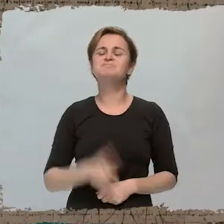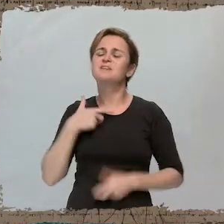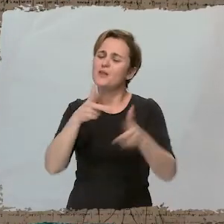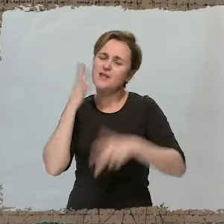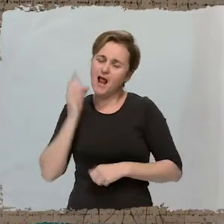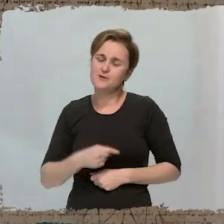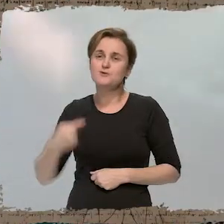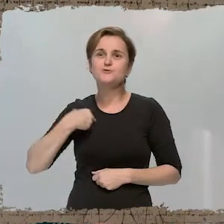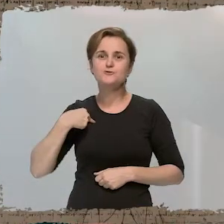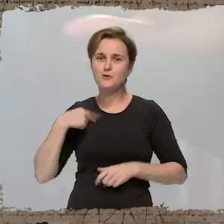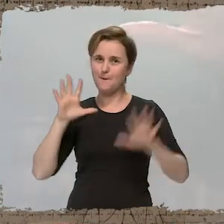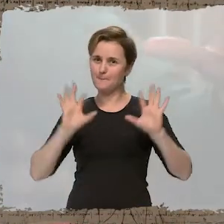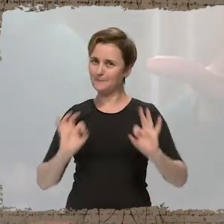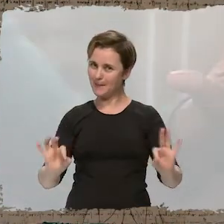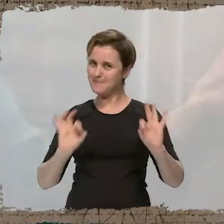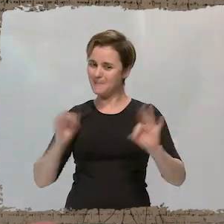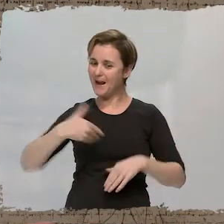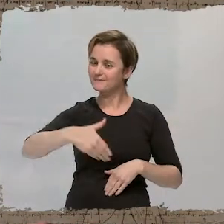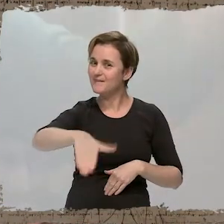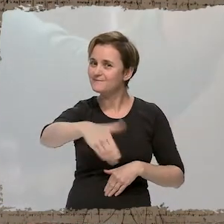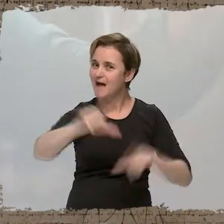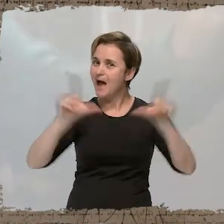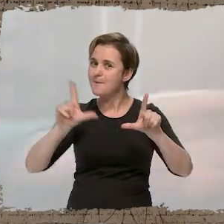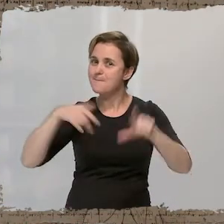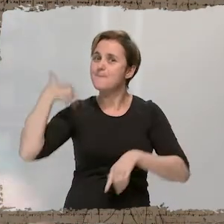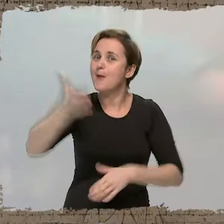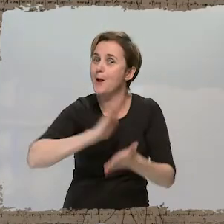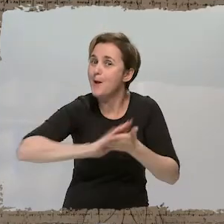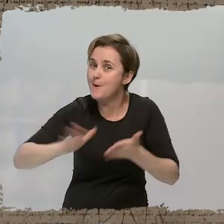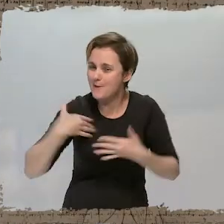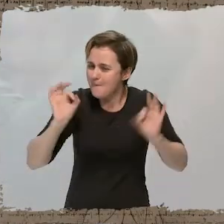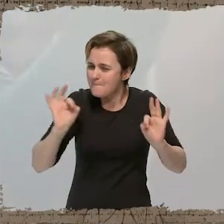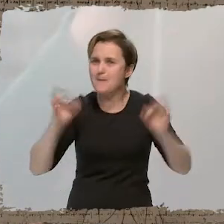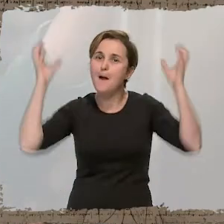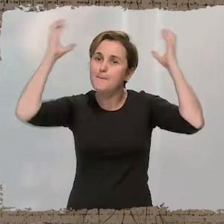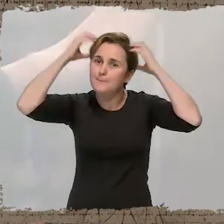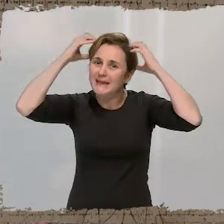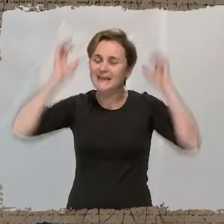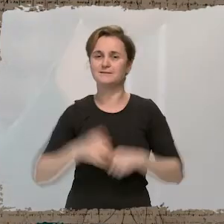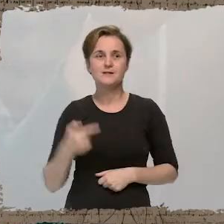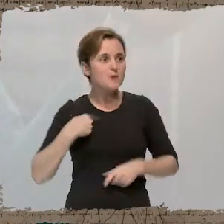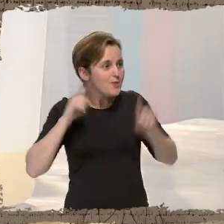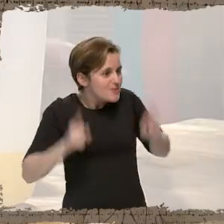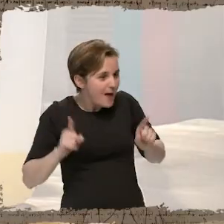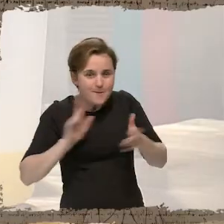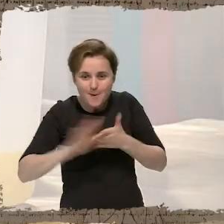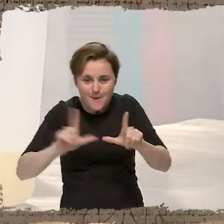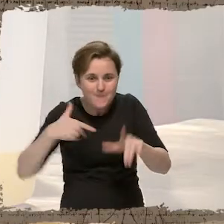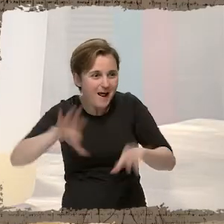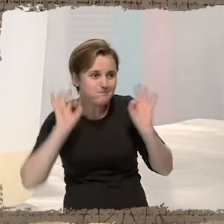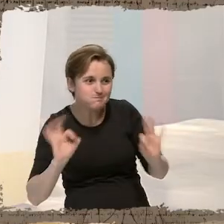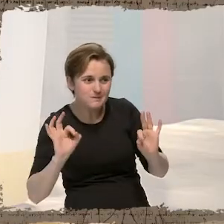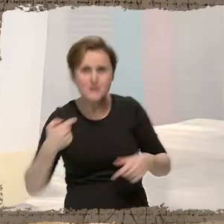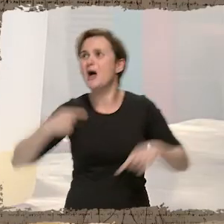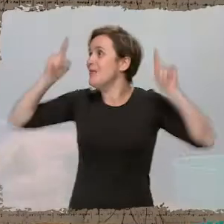quiero decirles algo yo ya tengo lista la lista de tema para la próxima temporada de bikinis yo también tengo lista la